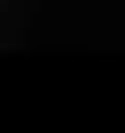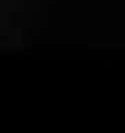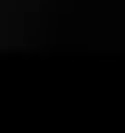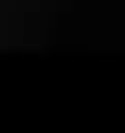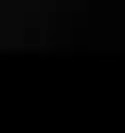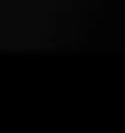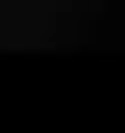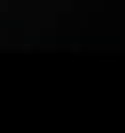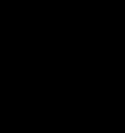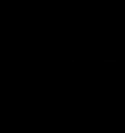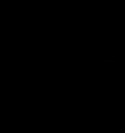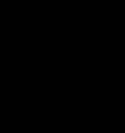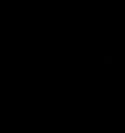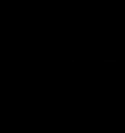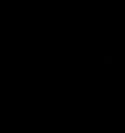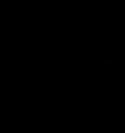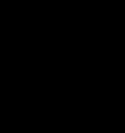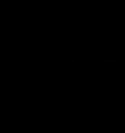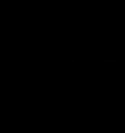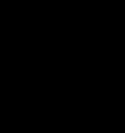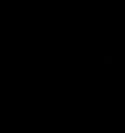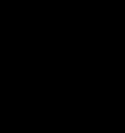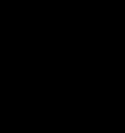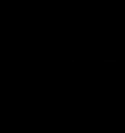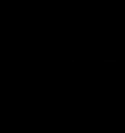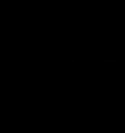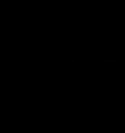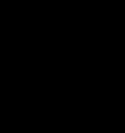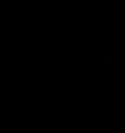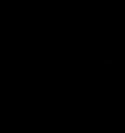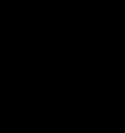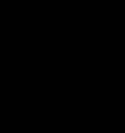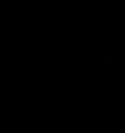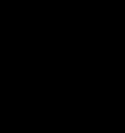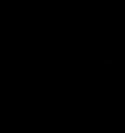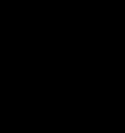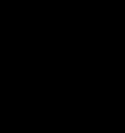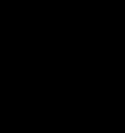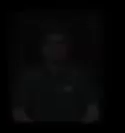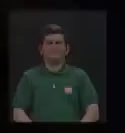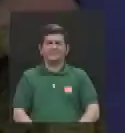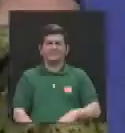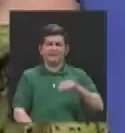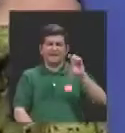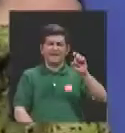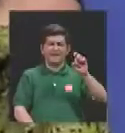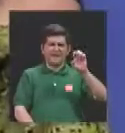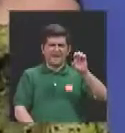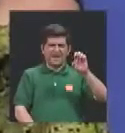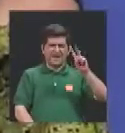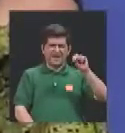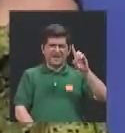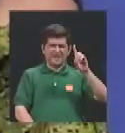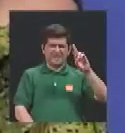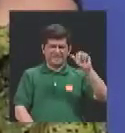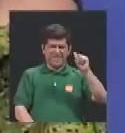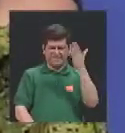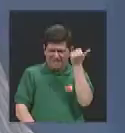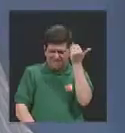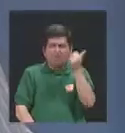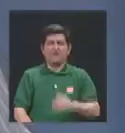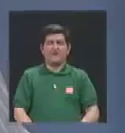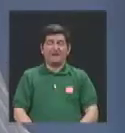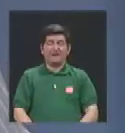El Sendra. Véala a partir del próximo 26 de octubre solo en cines. ¿Por qué Sendra? El